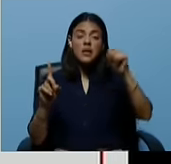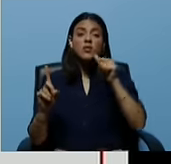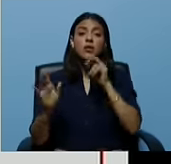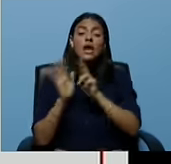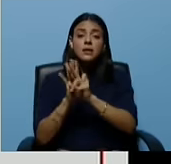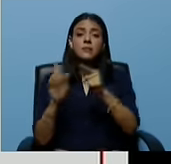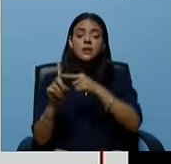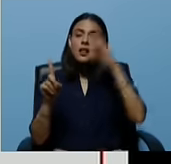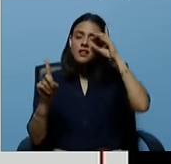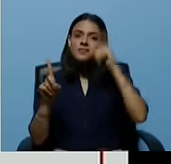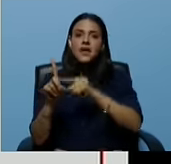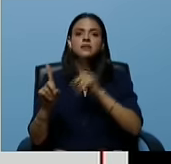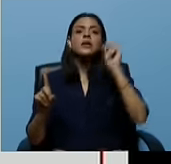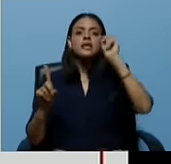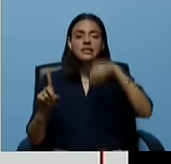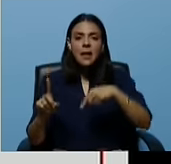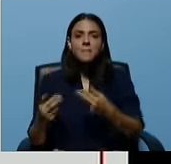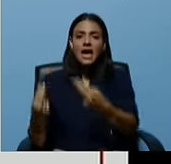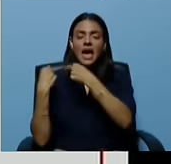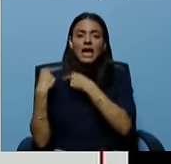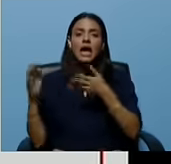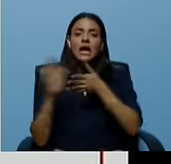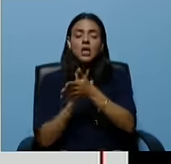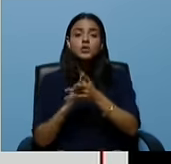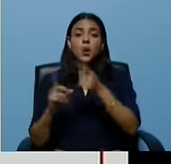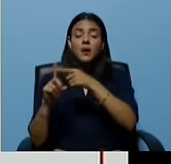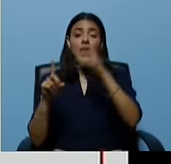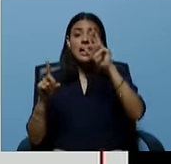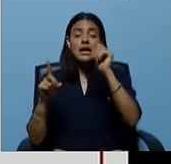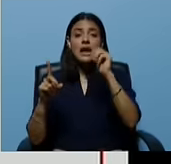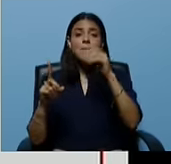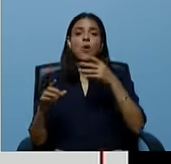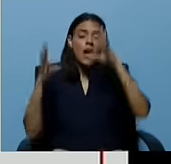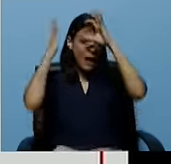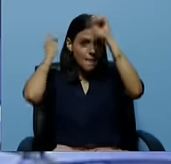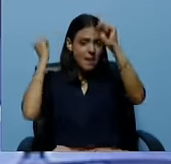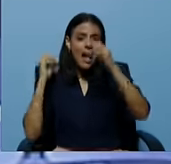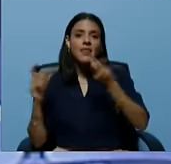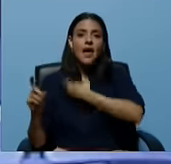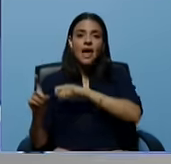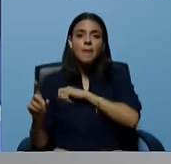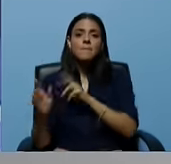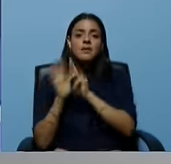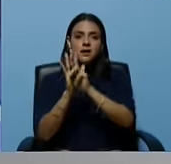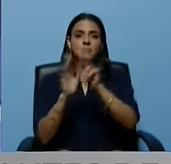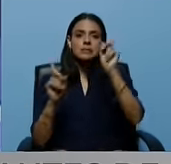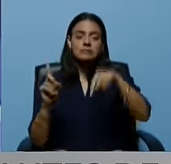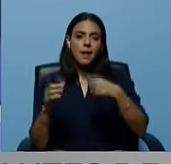y del encargado de negocios de la Embajada de España, el señor Ramón Santos Martínez.